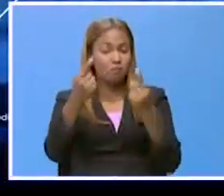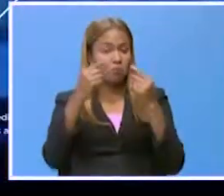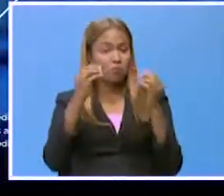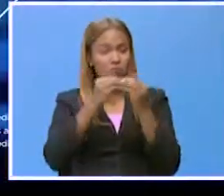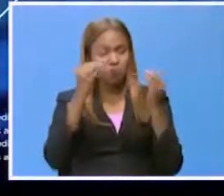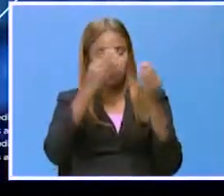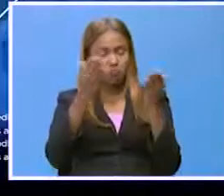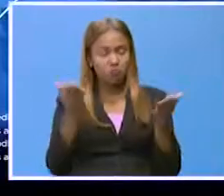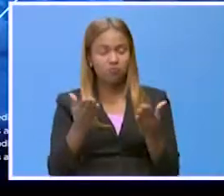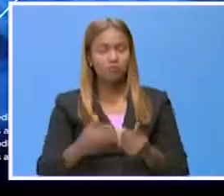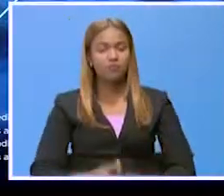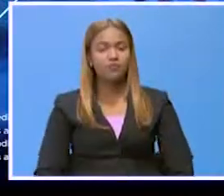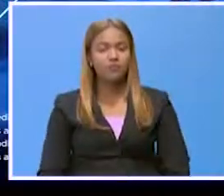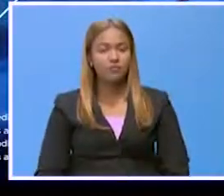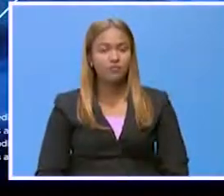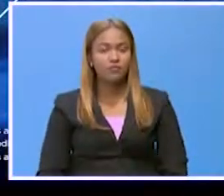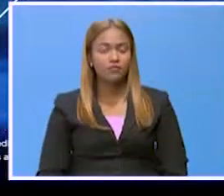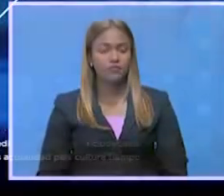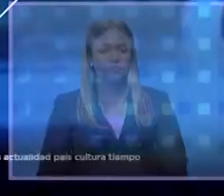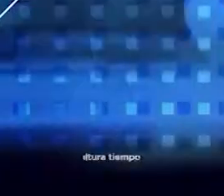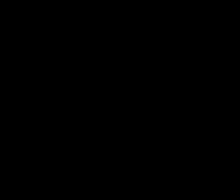aquí con más informaciones